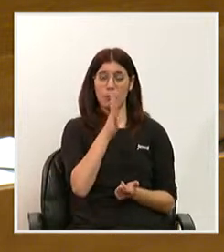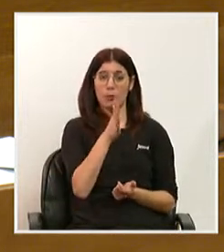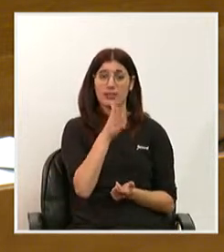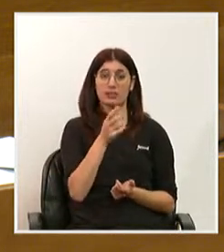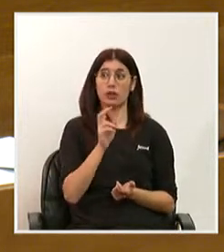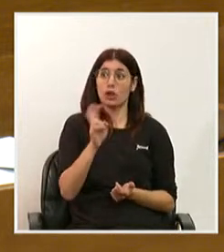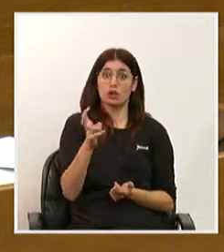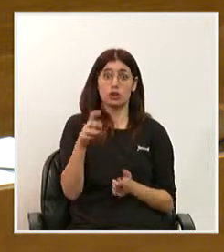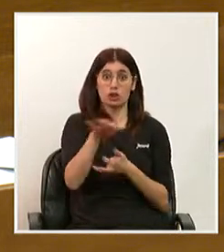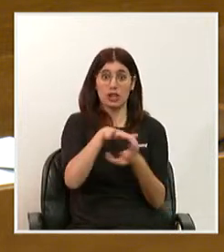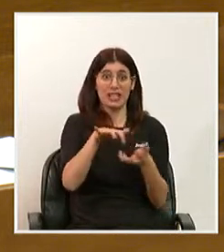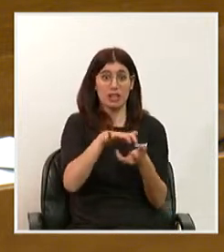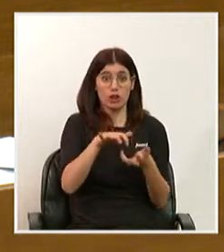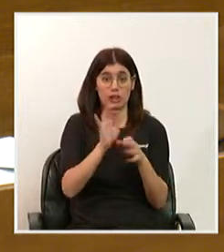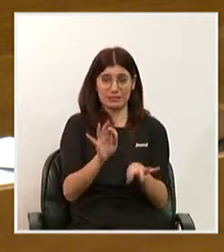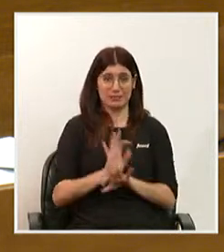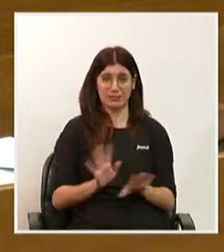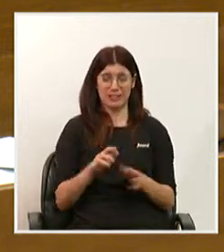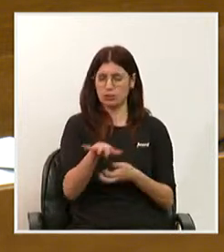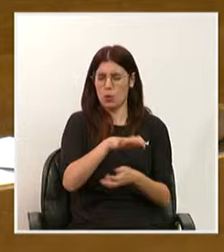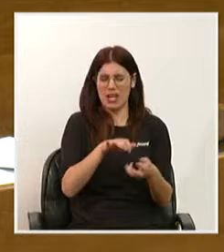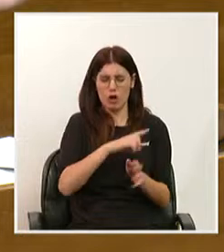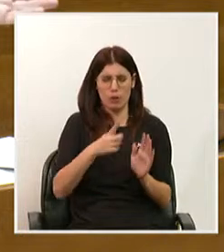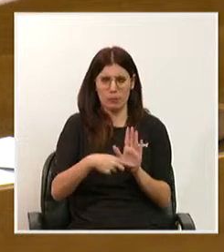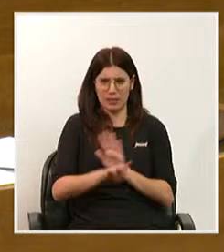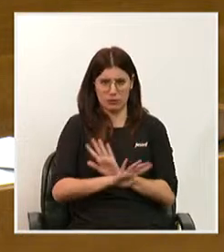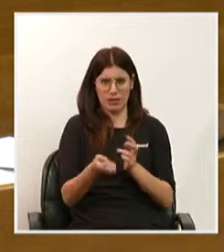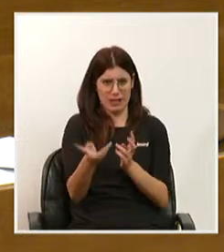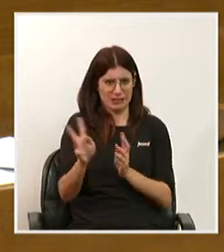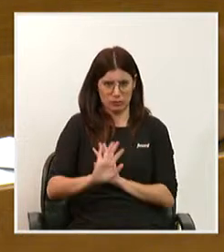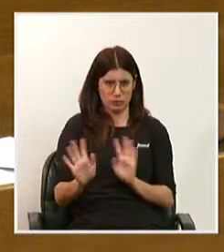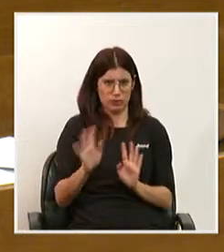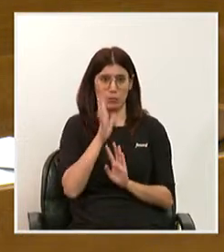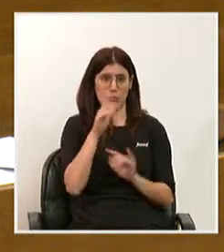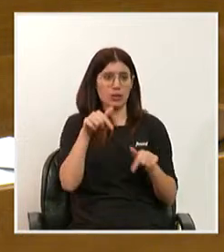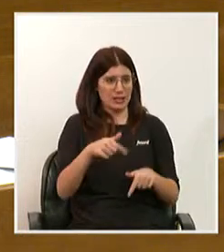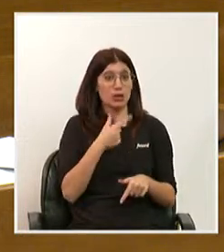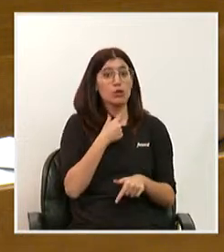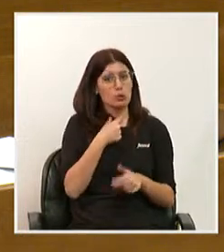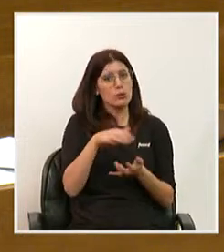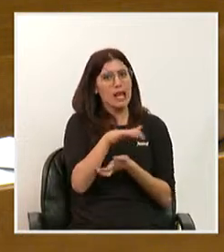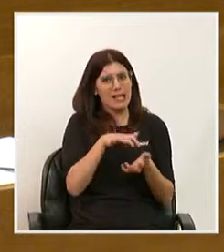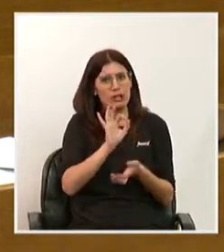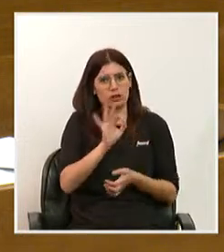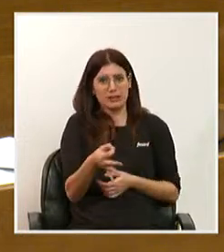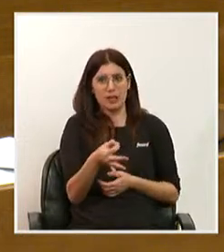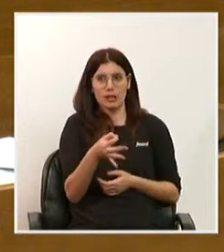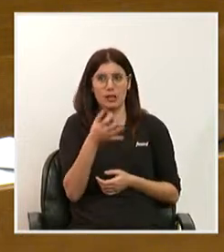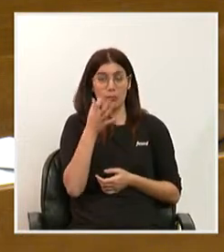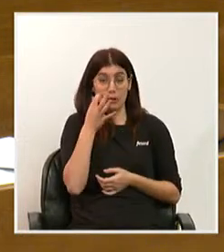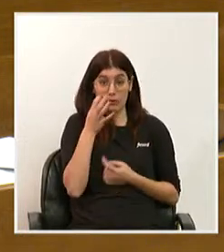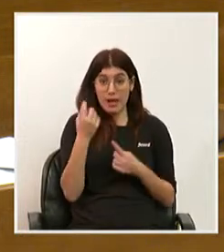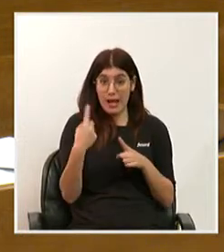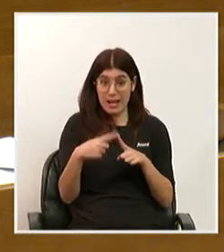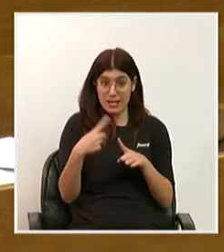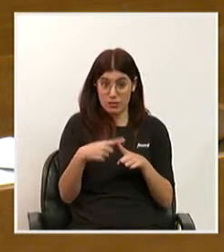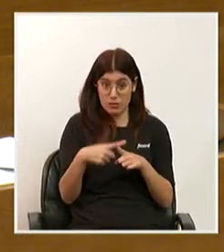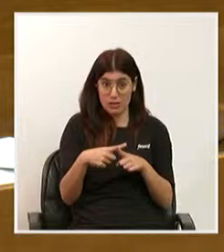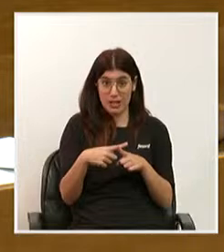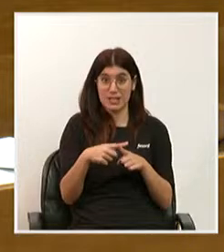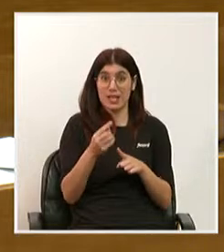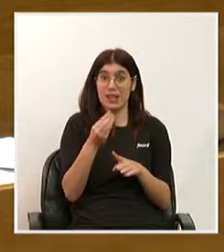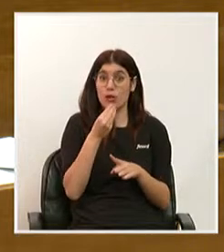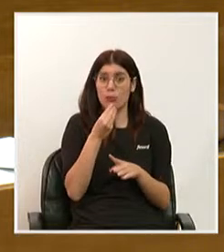un lío que pero miren Cos del menar